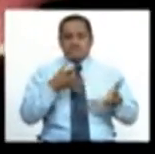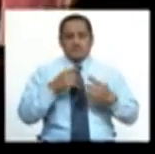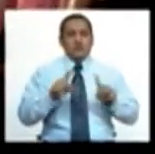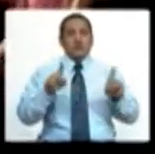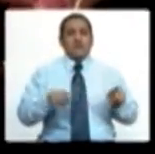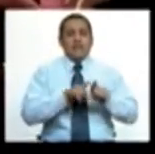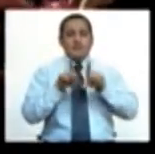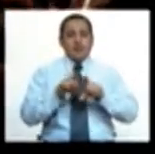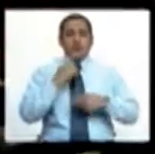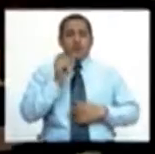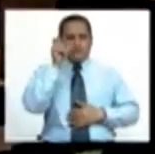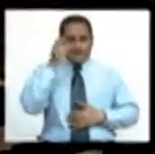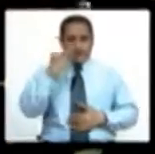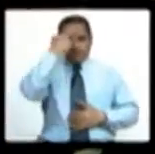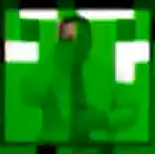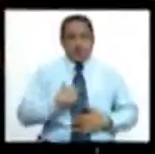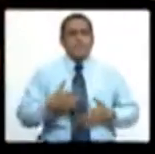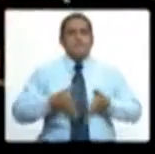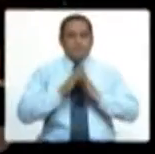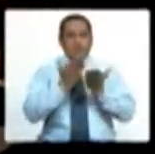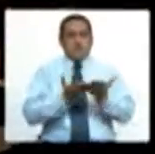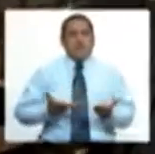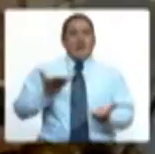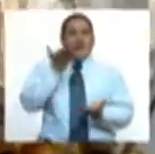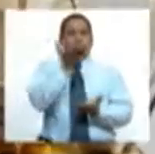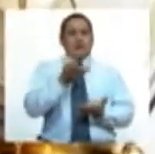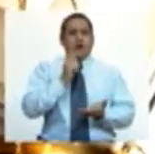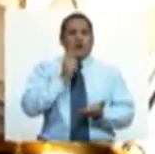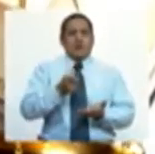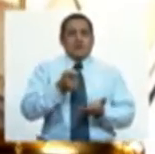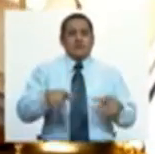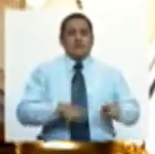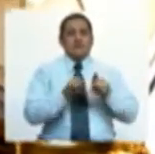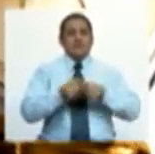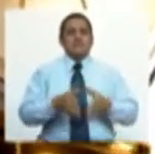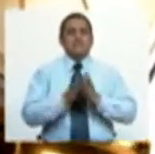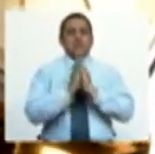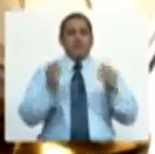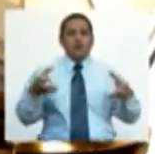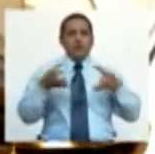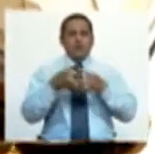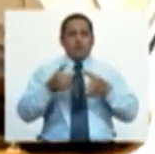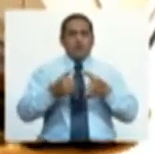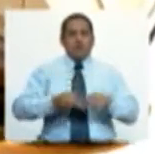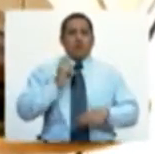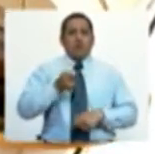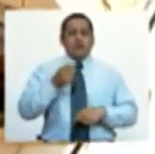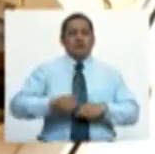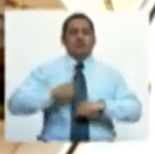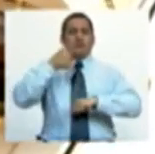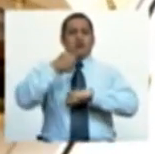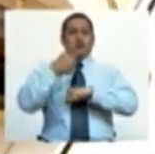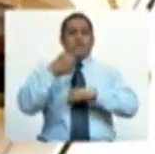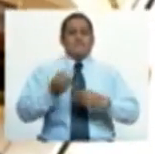caso, habitualmente la parte puede hacer uso de la apelación, a través de la cual se recurre a un órgano jurisdiccional